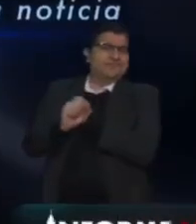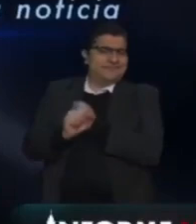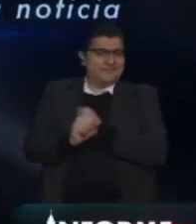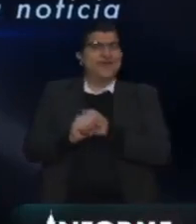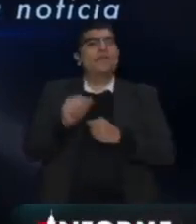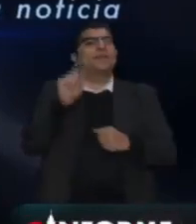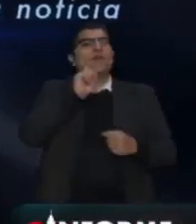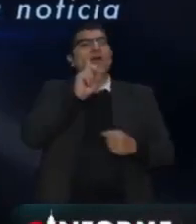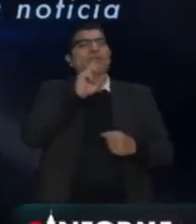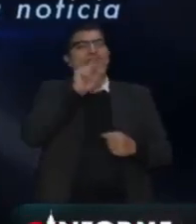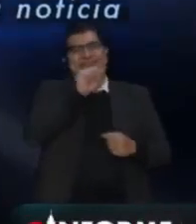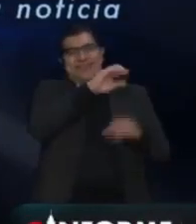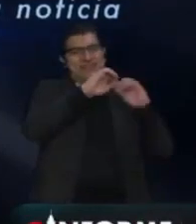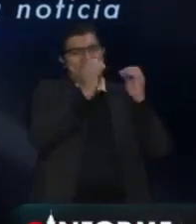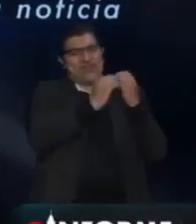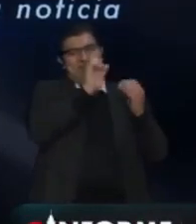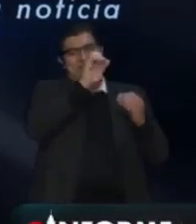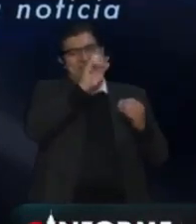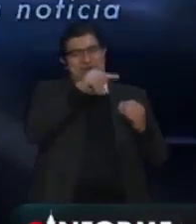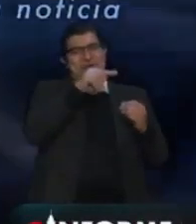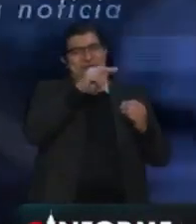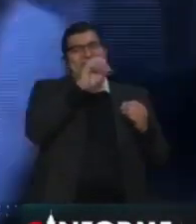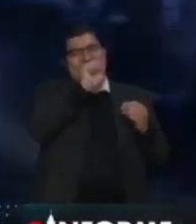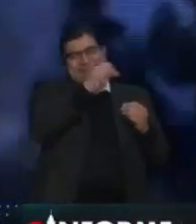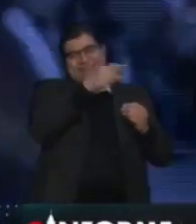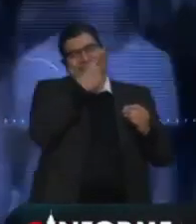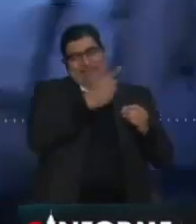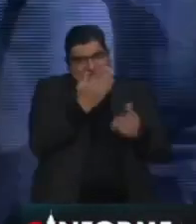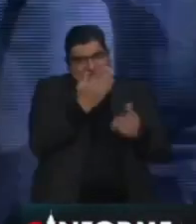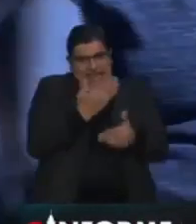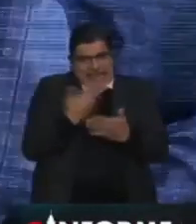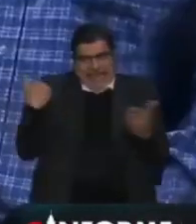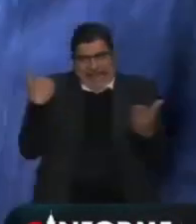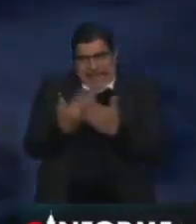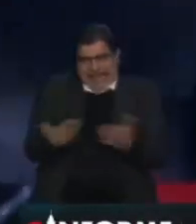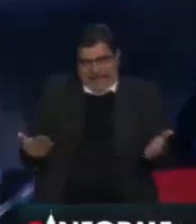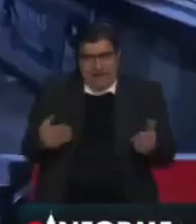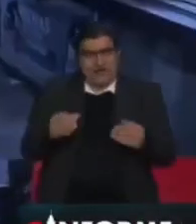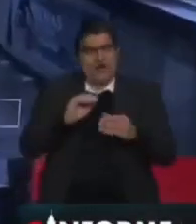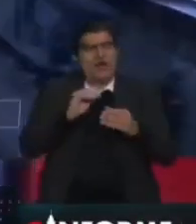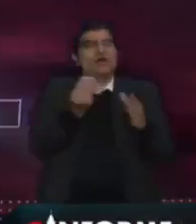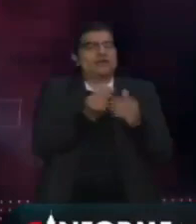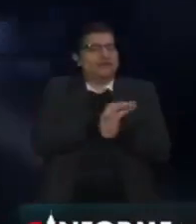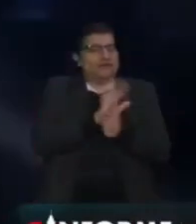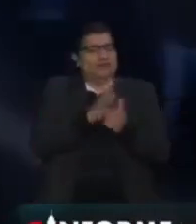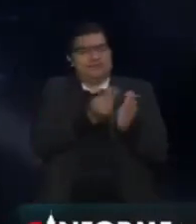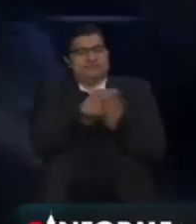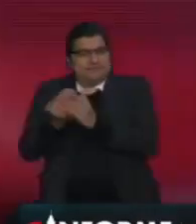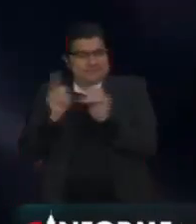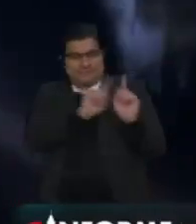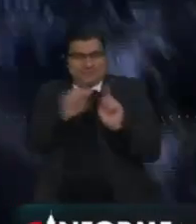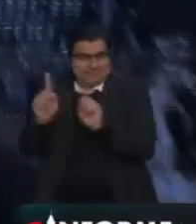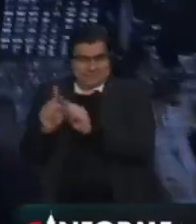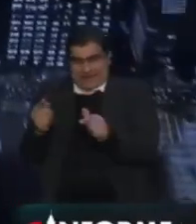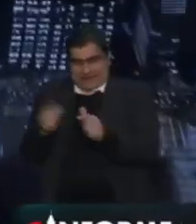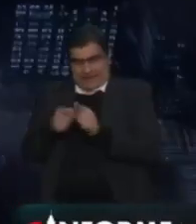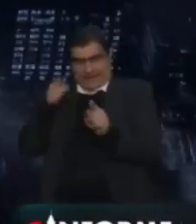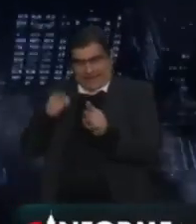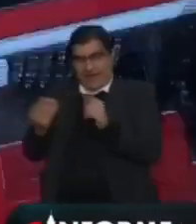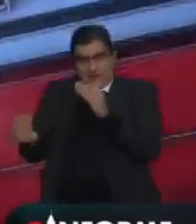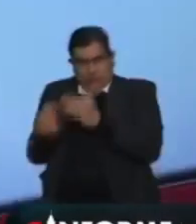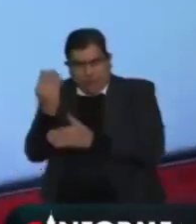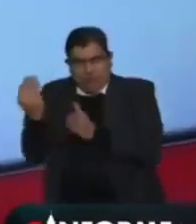dijo un enunciado que es fundamental. Hasta hoy, todas las mutaciones y la línea que siguen las mutaciones de esta nueva